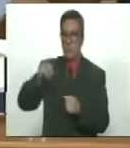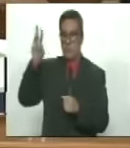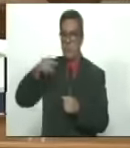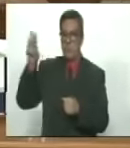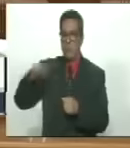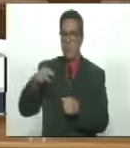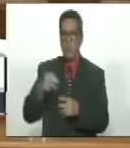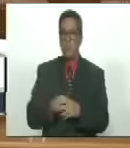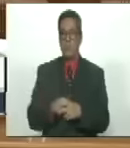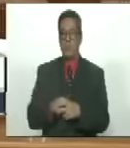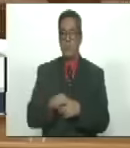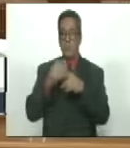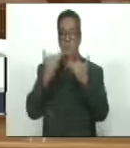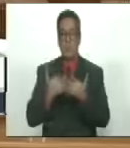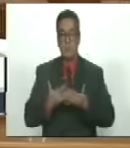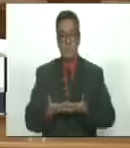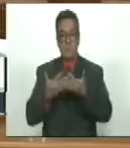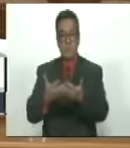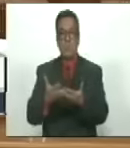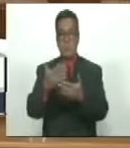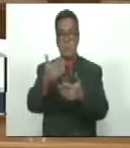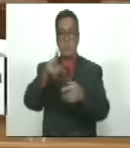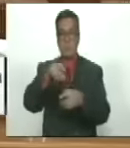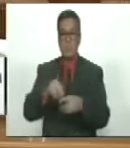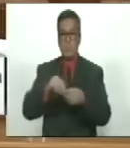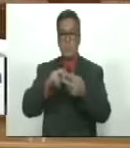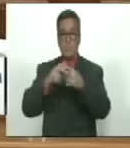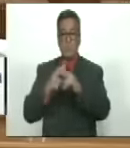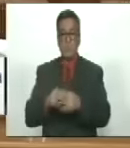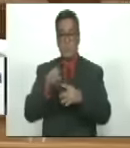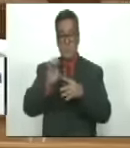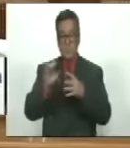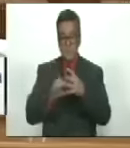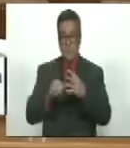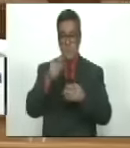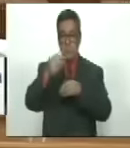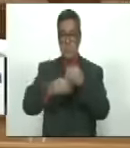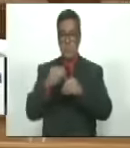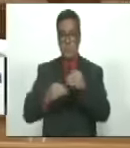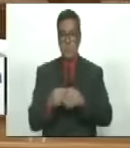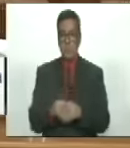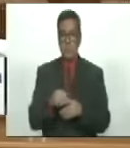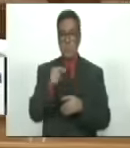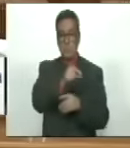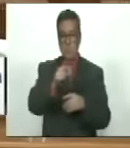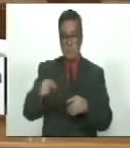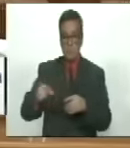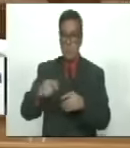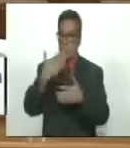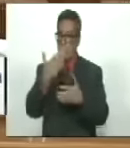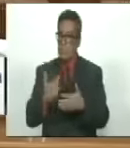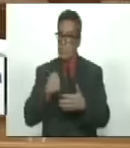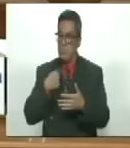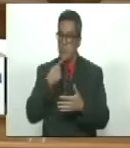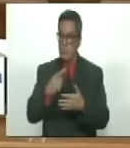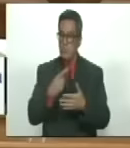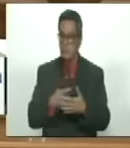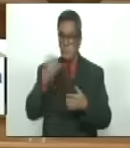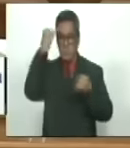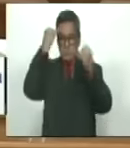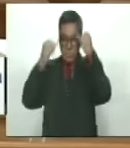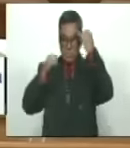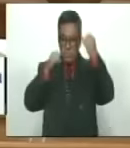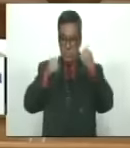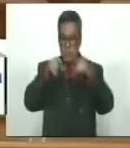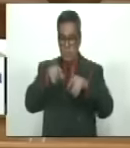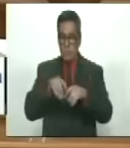Esequiba. Estamos entregando, consignando entonces las herramientas, los formatos, para que la gente consigne las propuestas, las ideas,